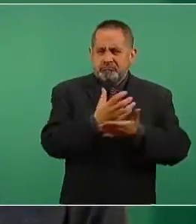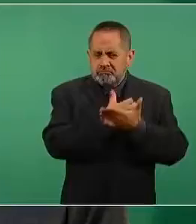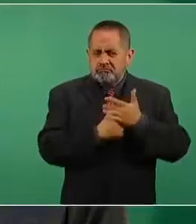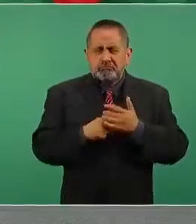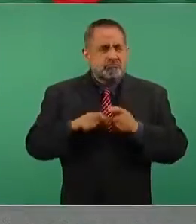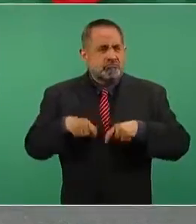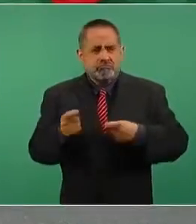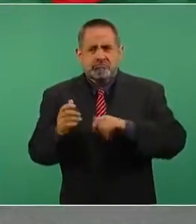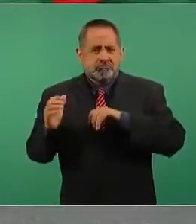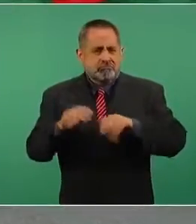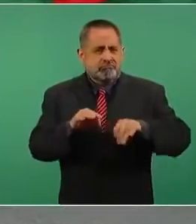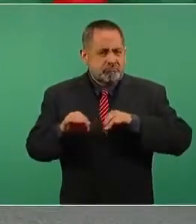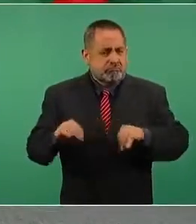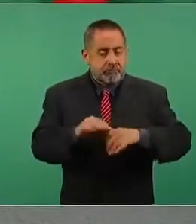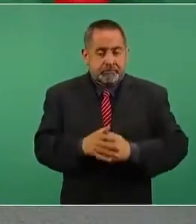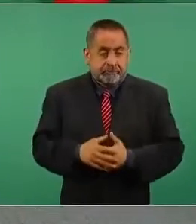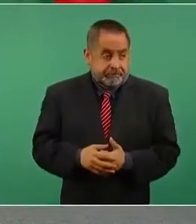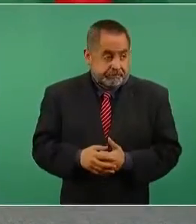empleos,